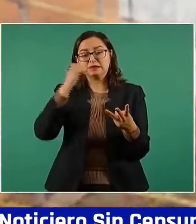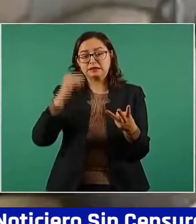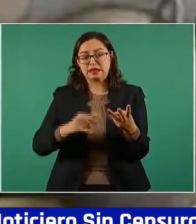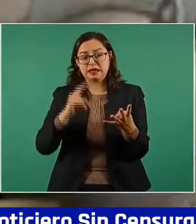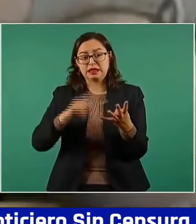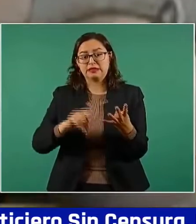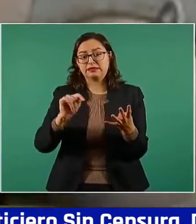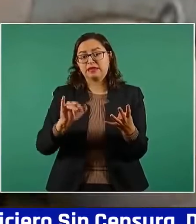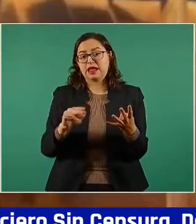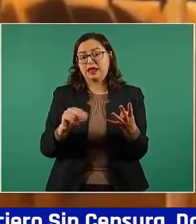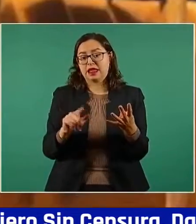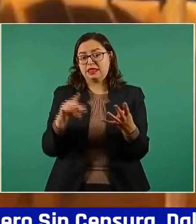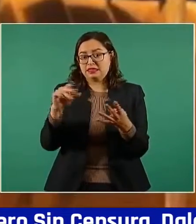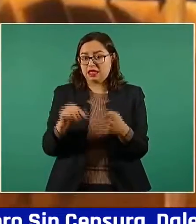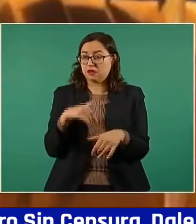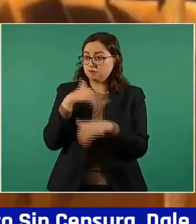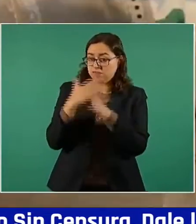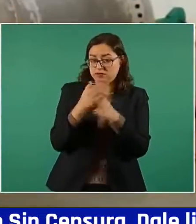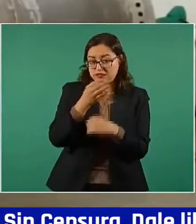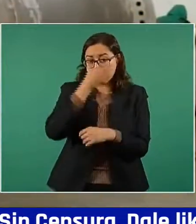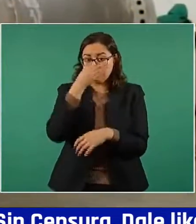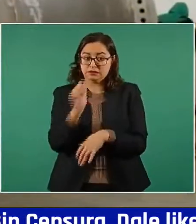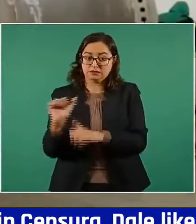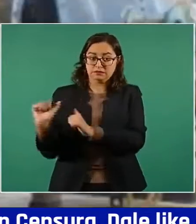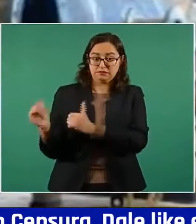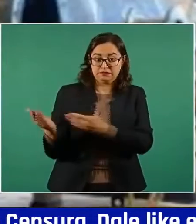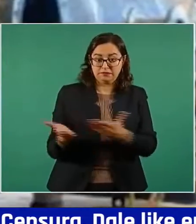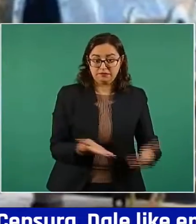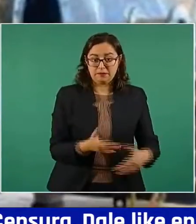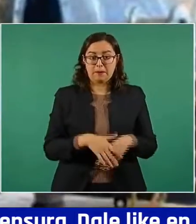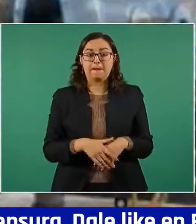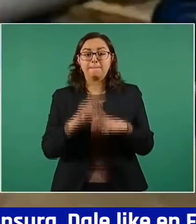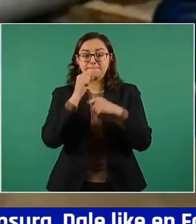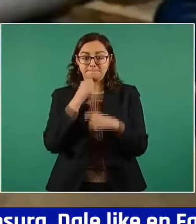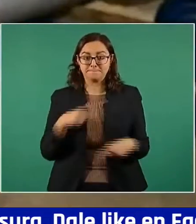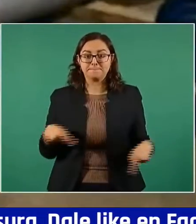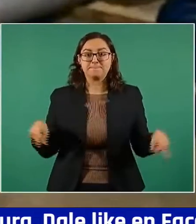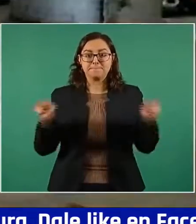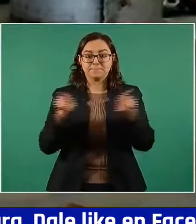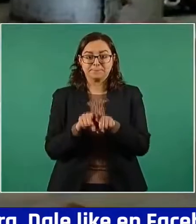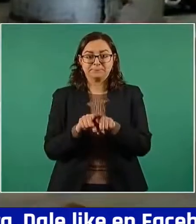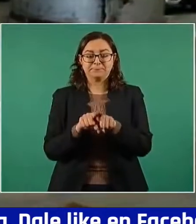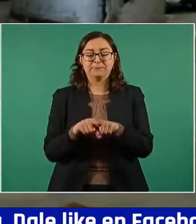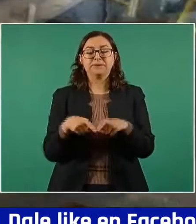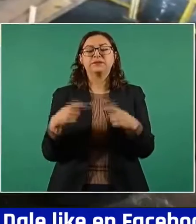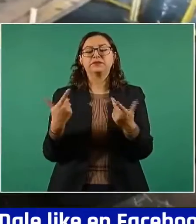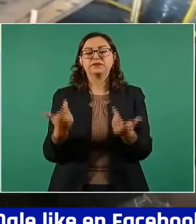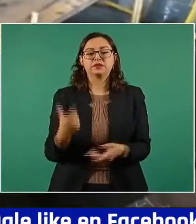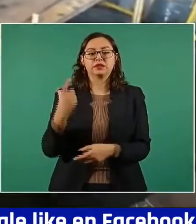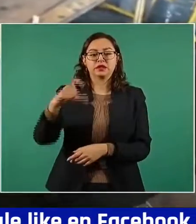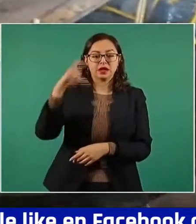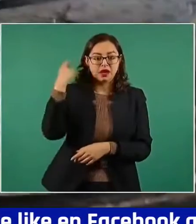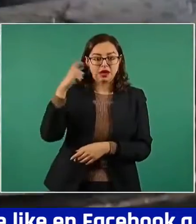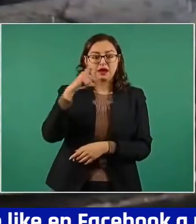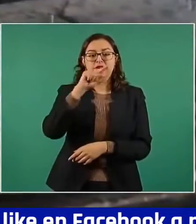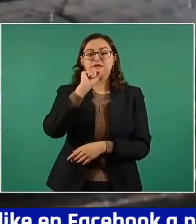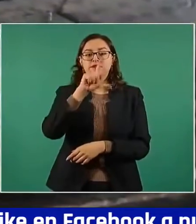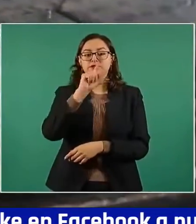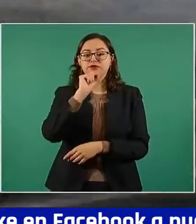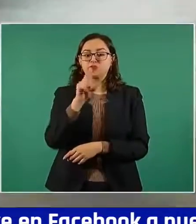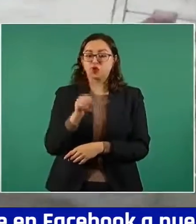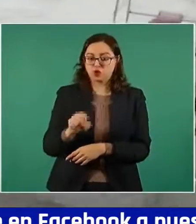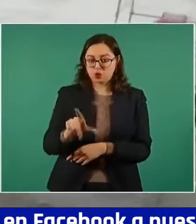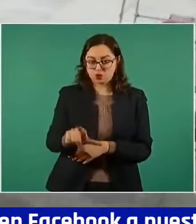que pronto serán enviados a sitio para su montaje. En los talleres nacionales también se conforman placas y equipos en los estados de Querétaro, Jalisco y Nuevo